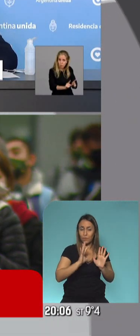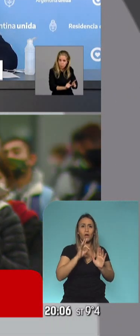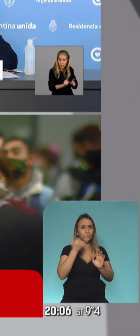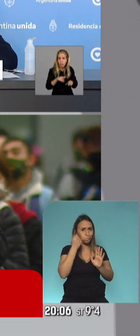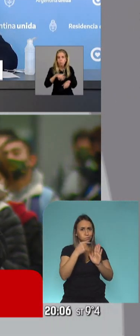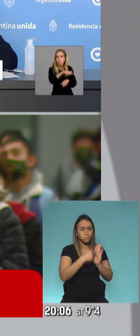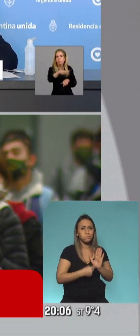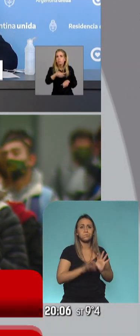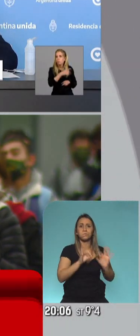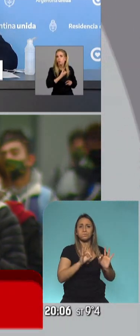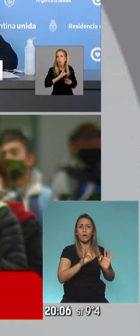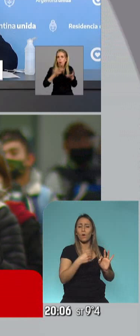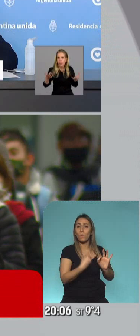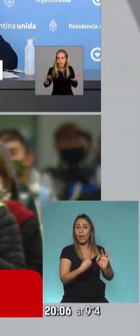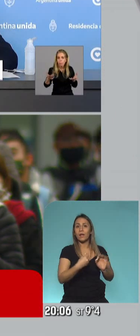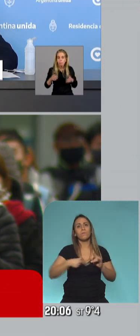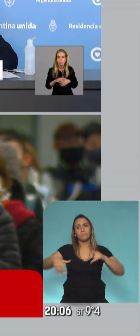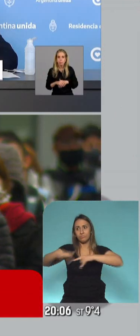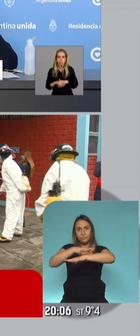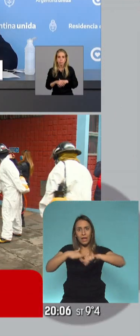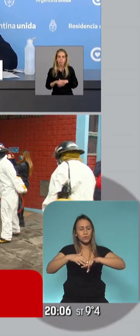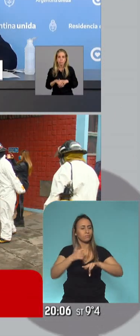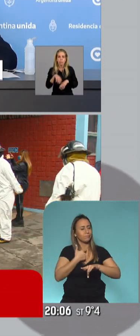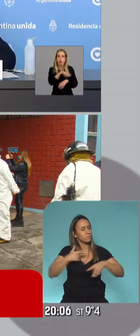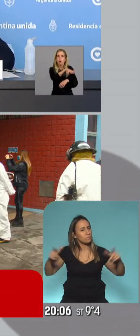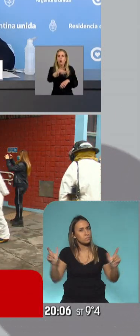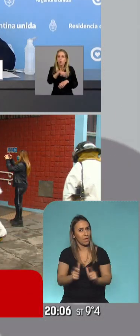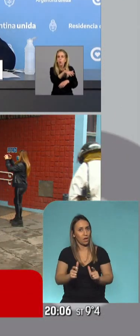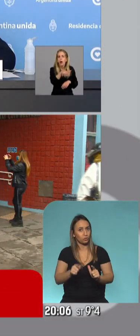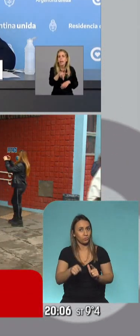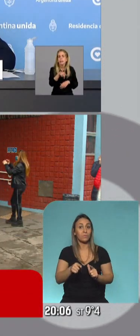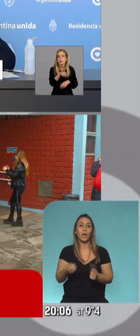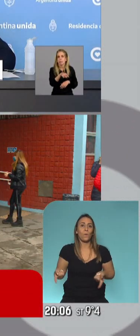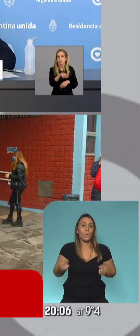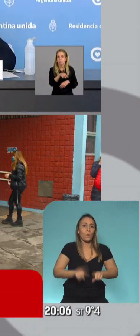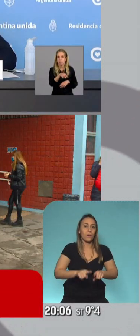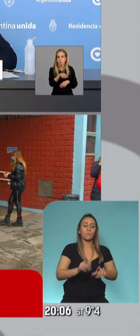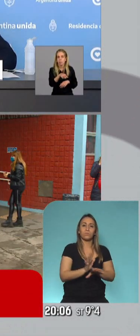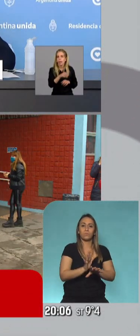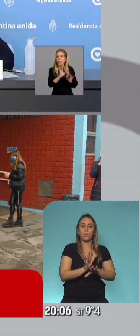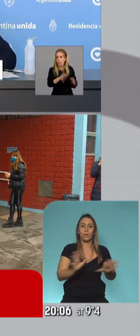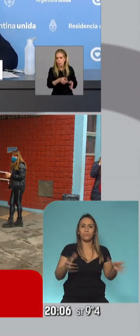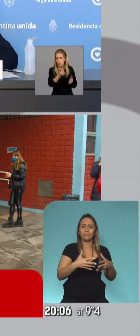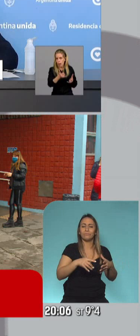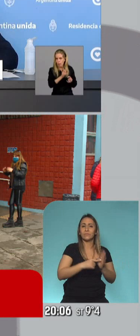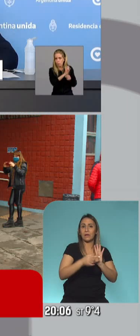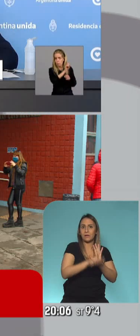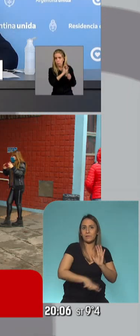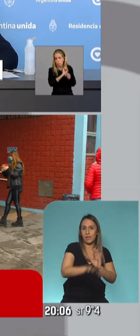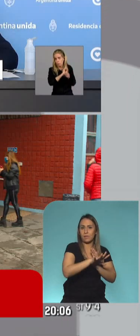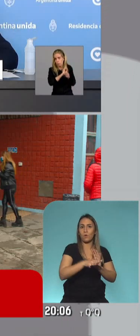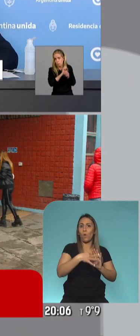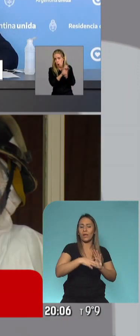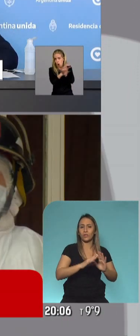reducir fuertemente la movilidad para volver al aislamiento obligatorio en la zona del área metropolitana, restringir